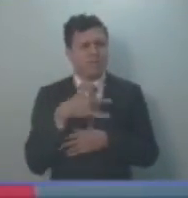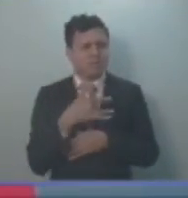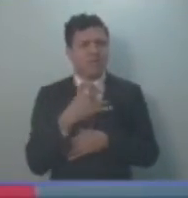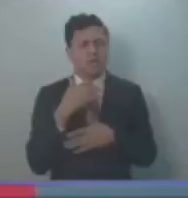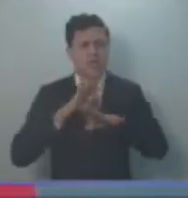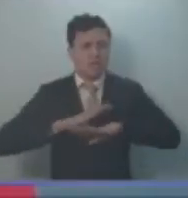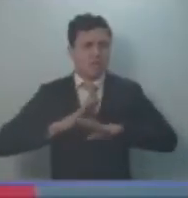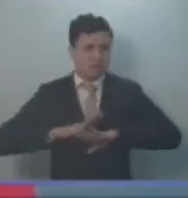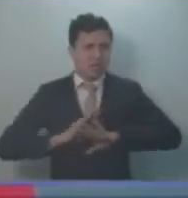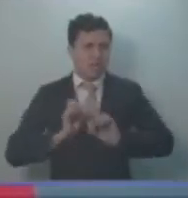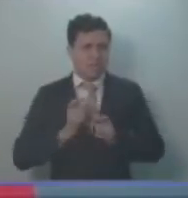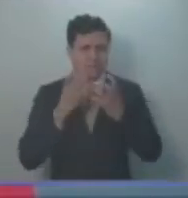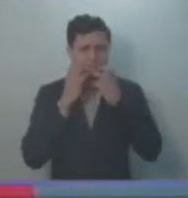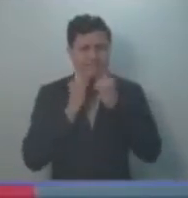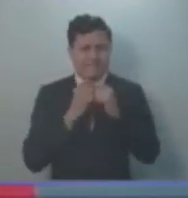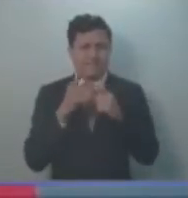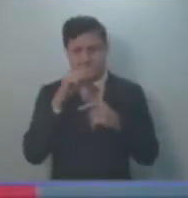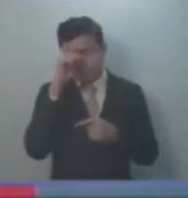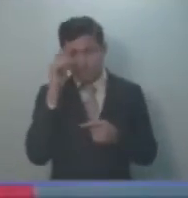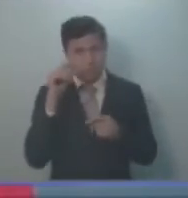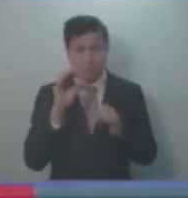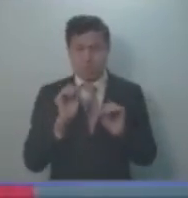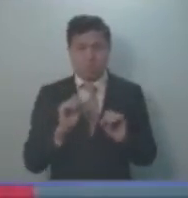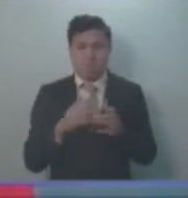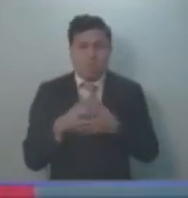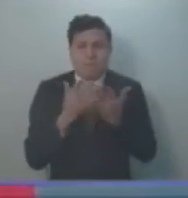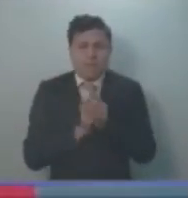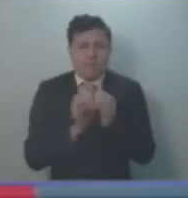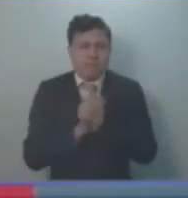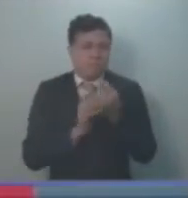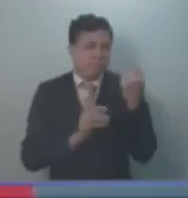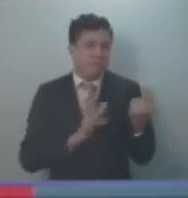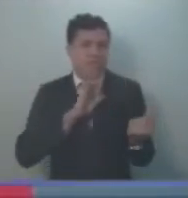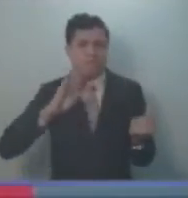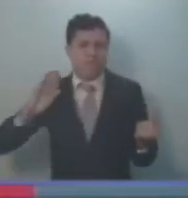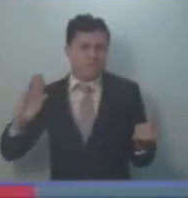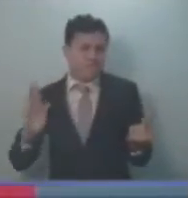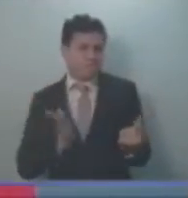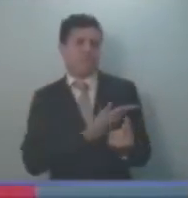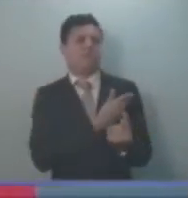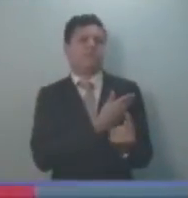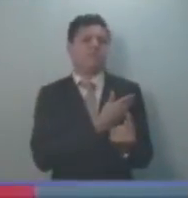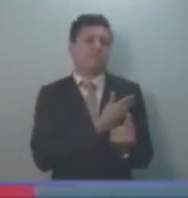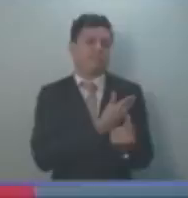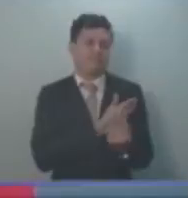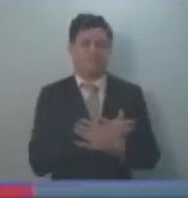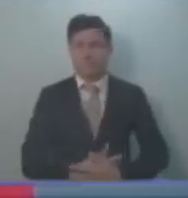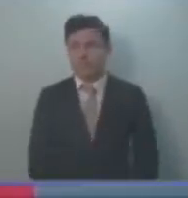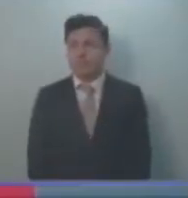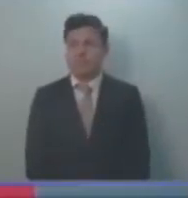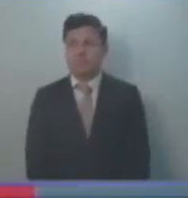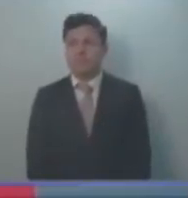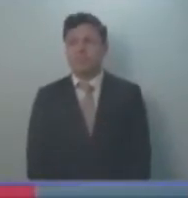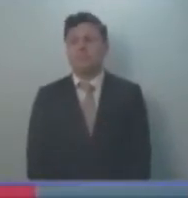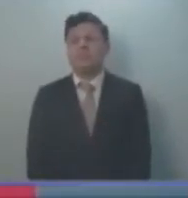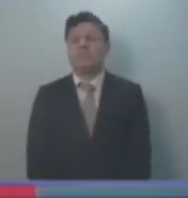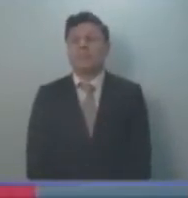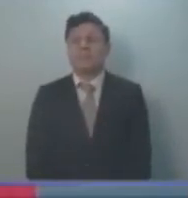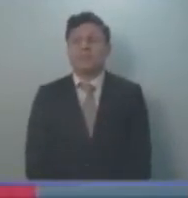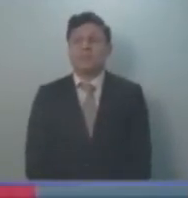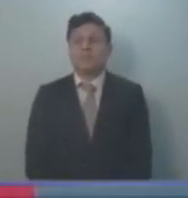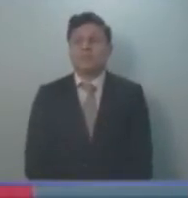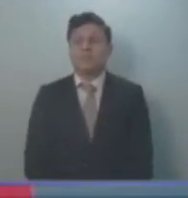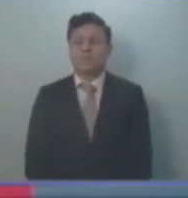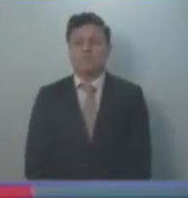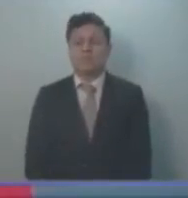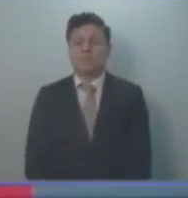al personal docente con padecimientos de enfermedades crónicas incapacitantes,